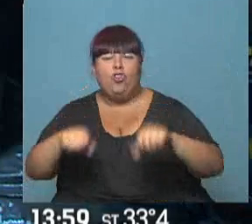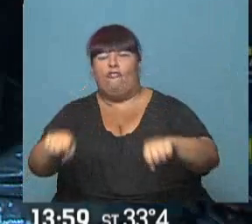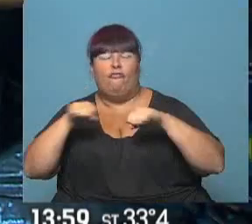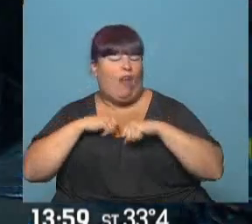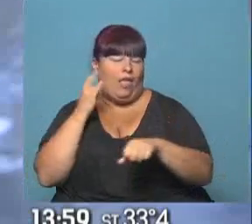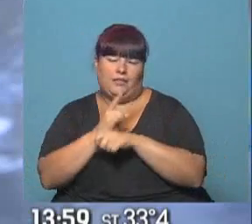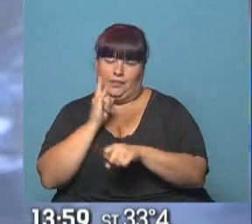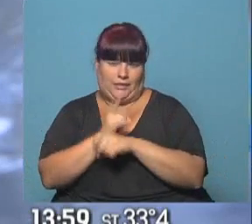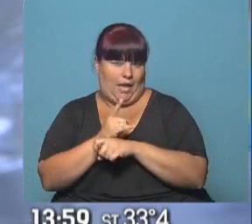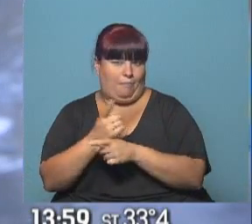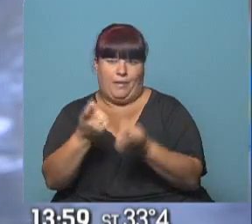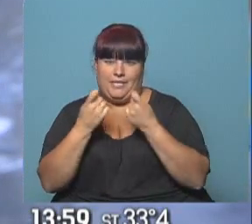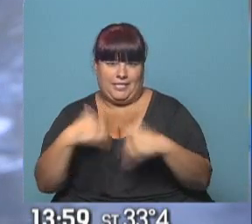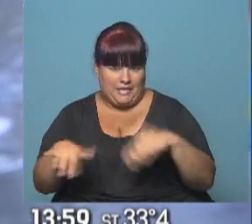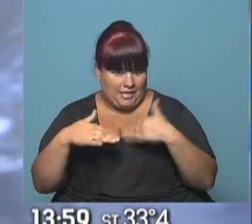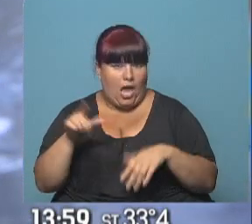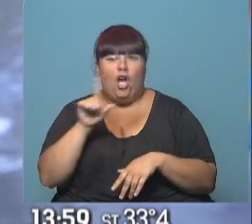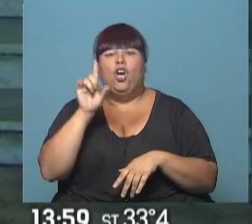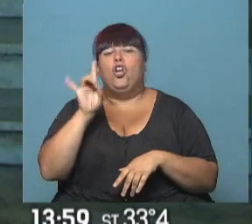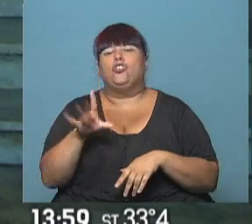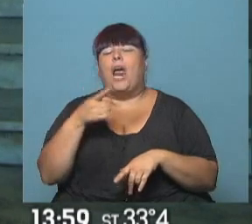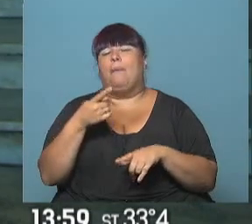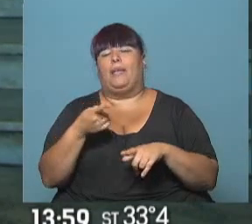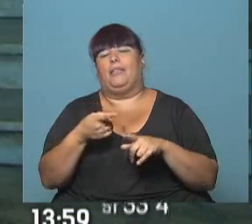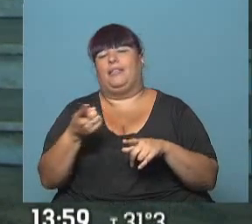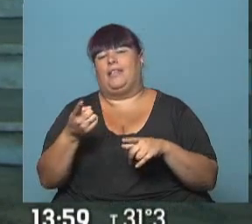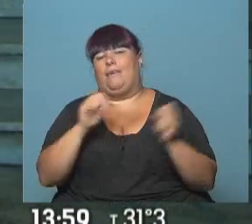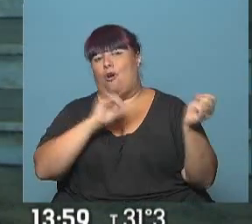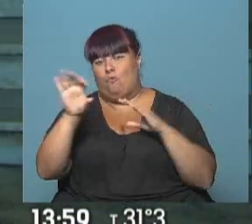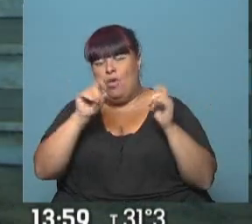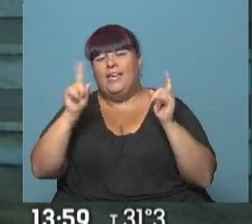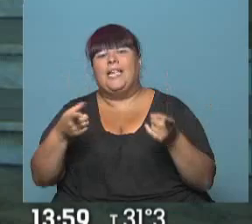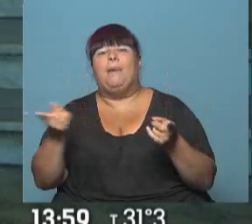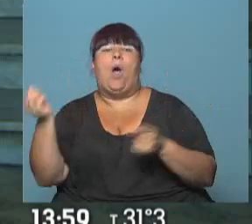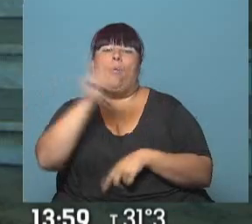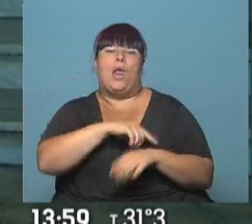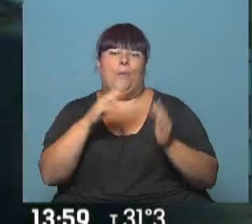Eso siempre es muy necesario, no solo por los evacuados, sino también para